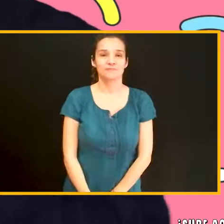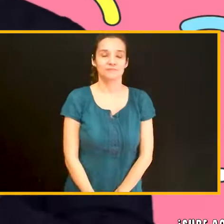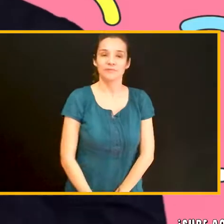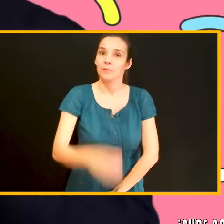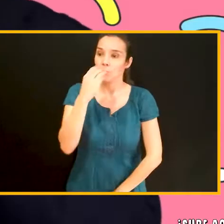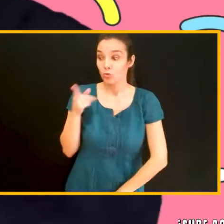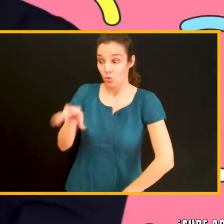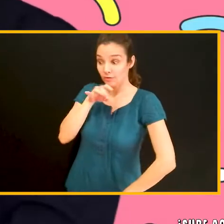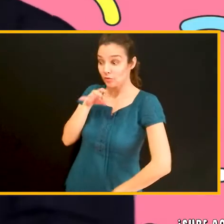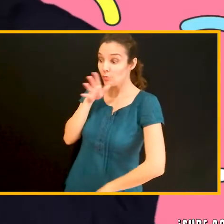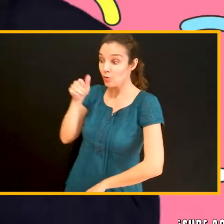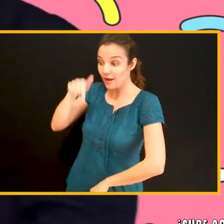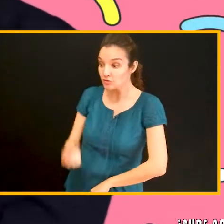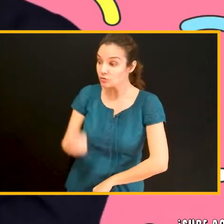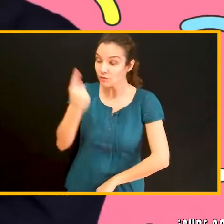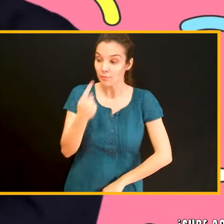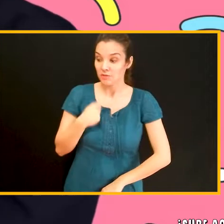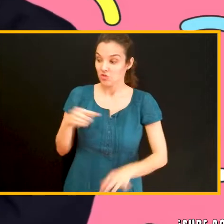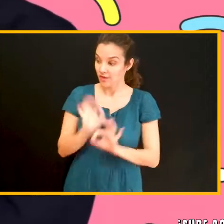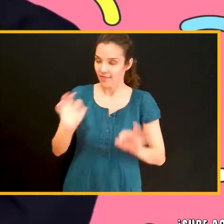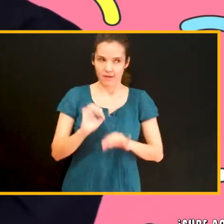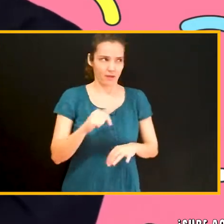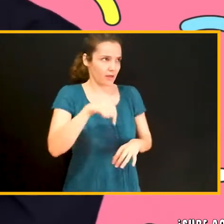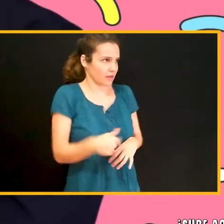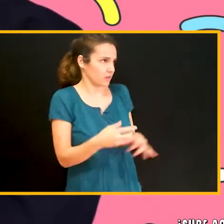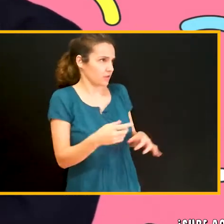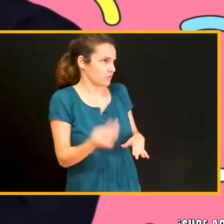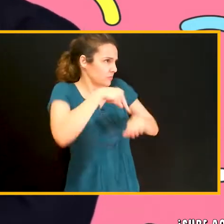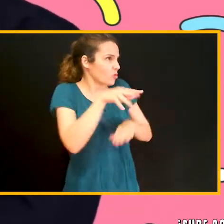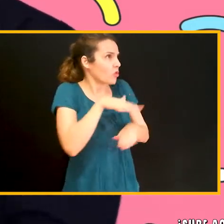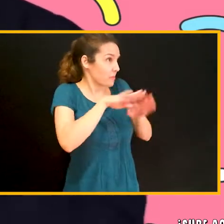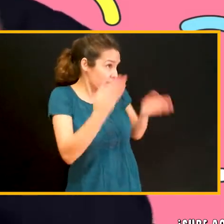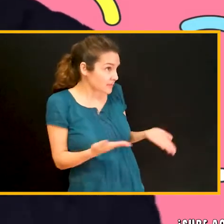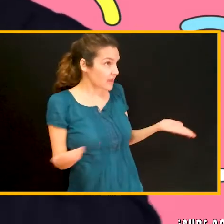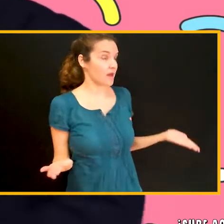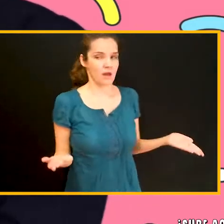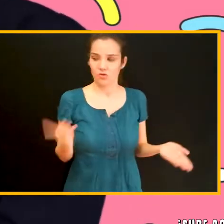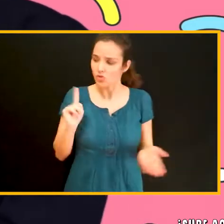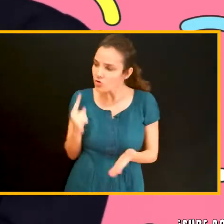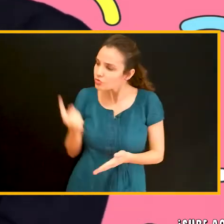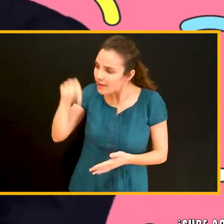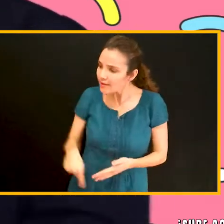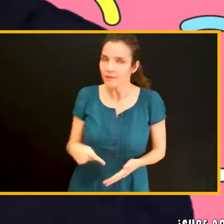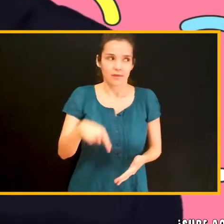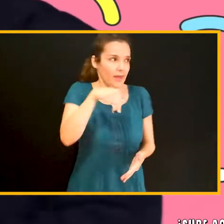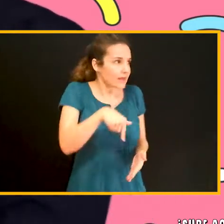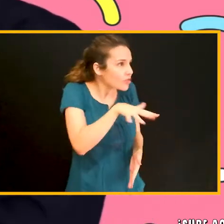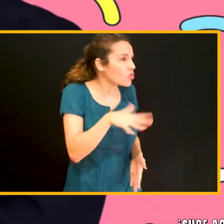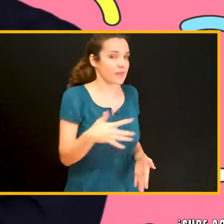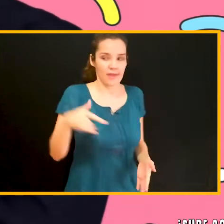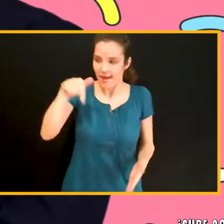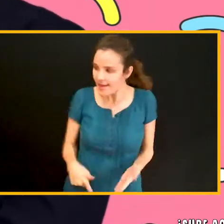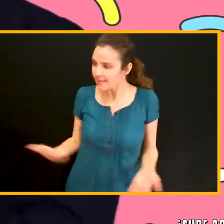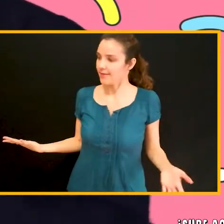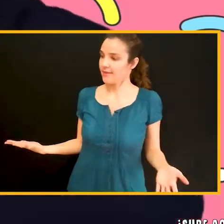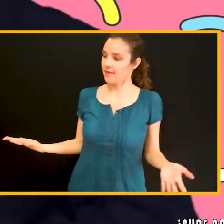Bueno, ¿estás contento de estar subido aquí? Que todavía no has dicho nada. ¿Aquí? ¿Subido dónde? ¿Aquí en esta mesa que me has puesto? No, en sube aquí. ¿Aquí dónde? Pues aquí. ¿Pero